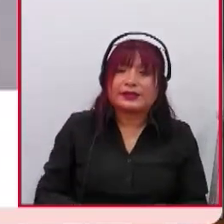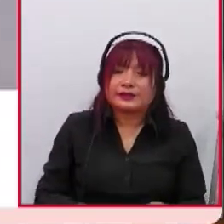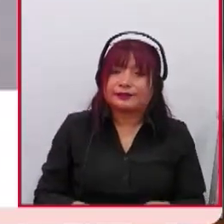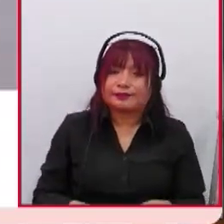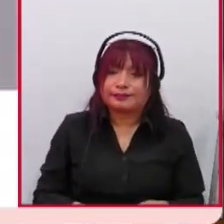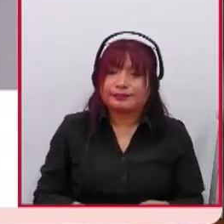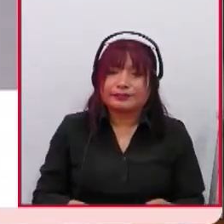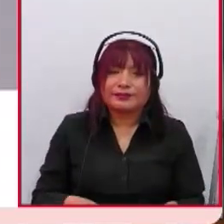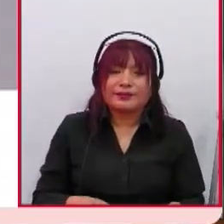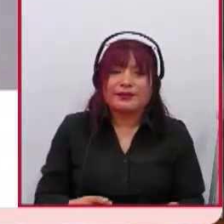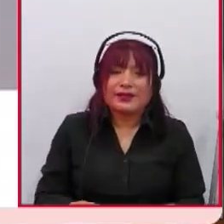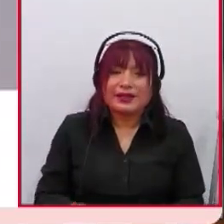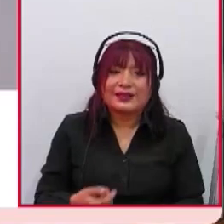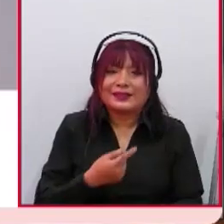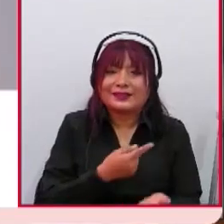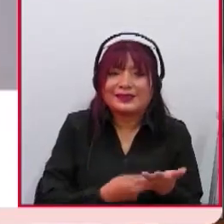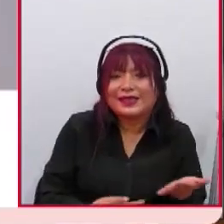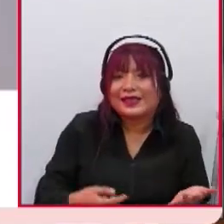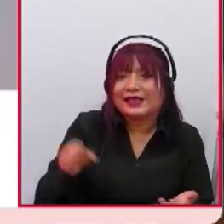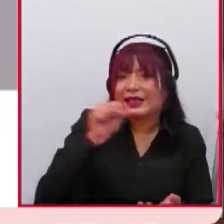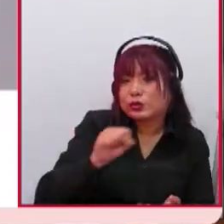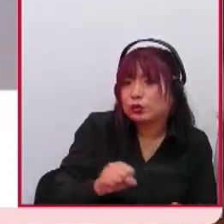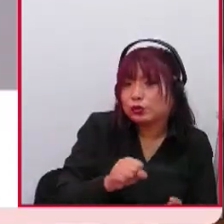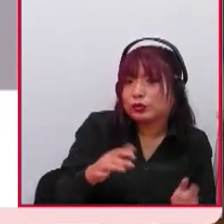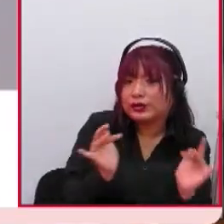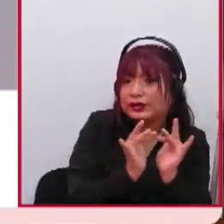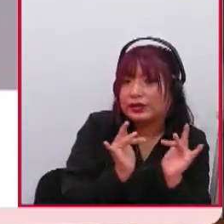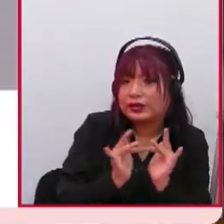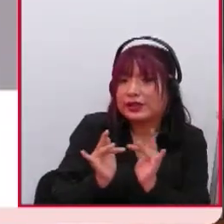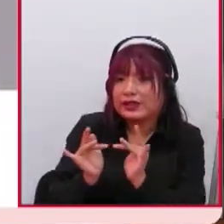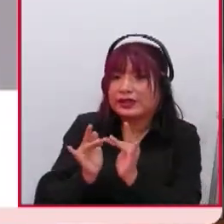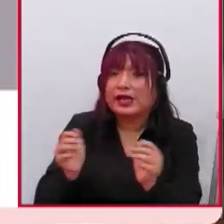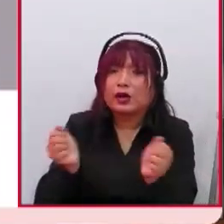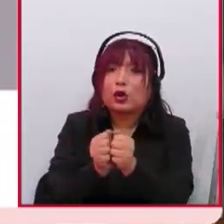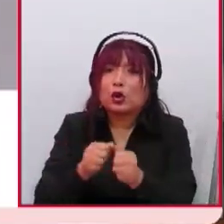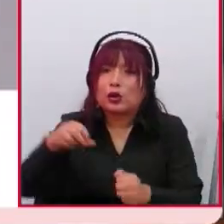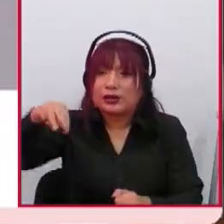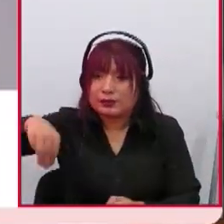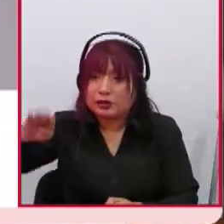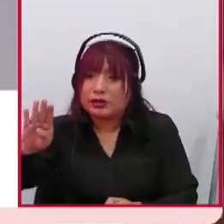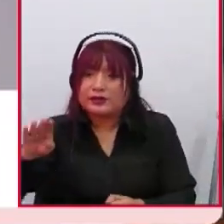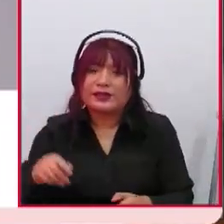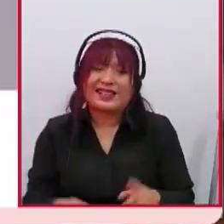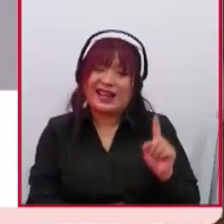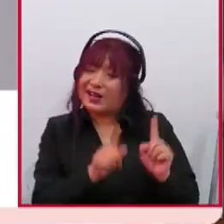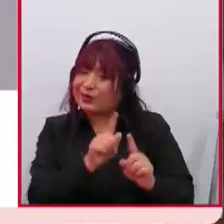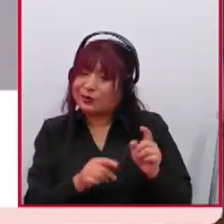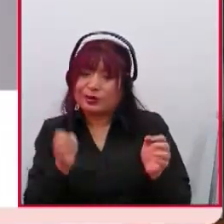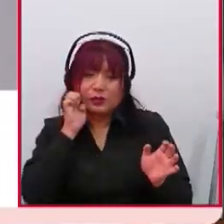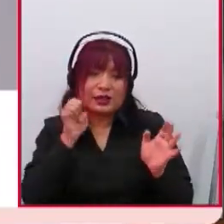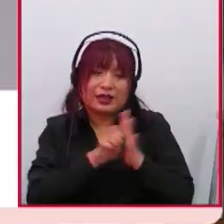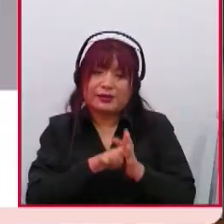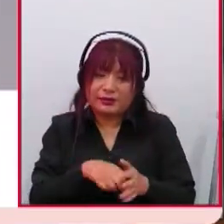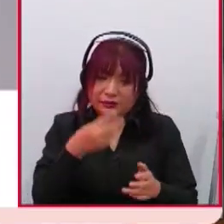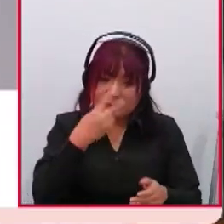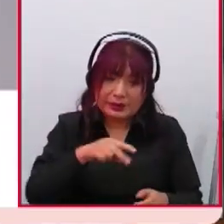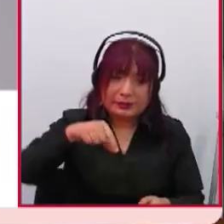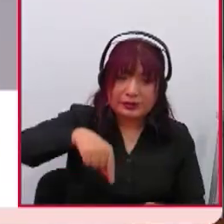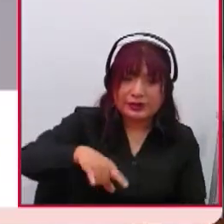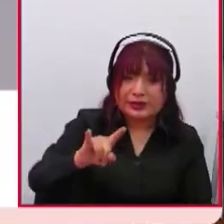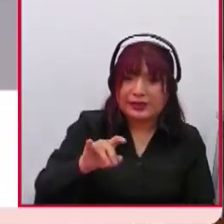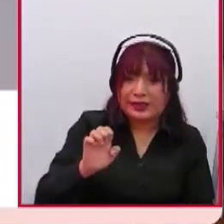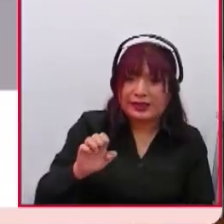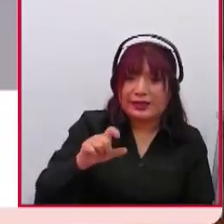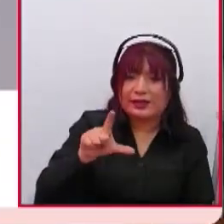qué sulfuro o especie está asociado el molibdeno. En algunas circunstancias, el yacimiento de Quellaveco,